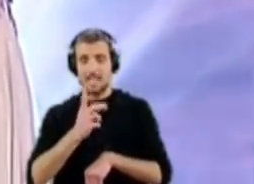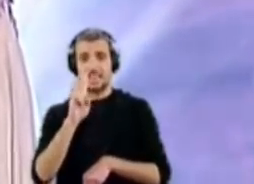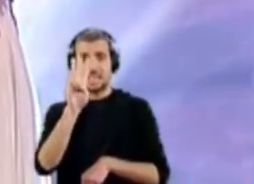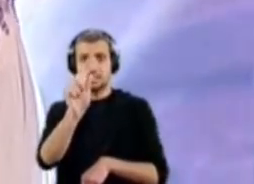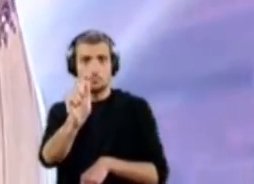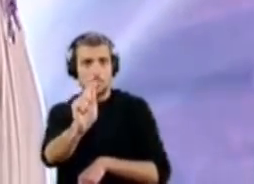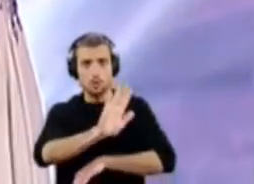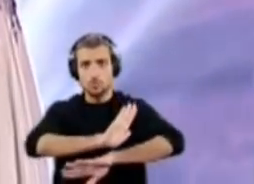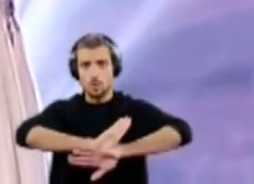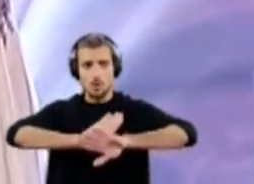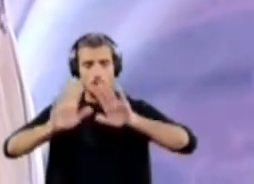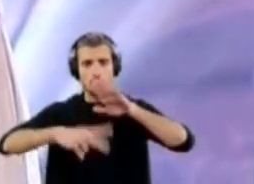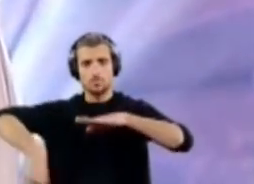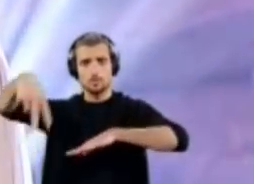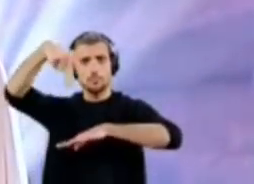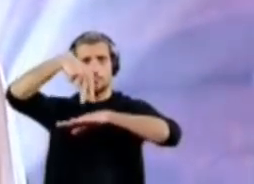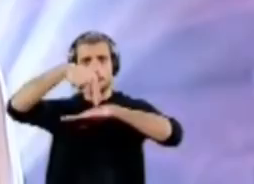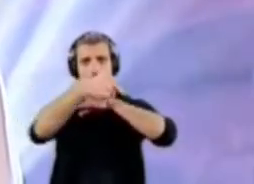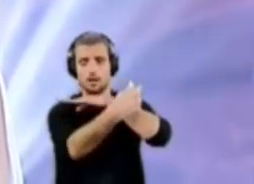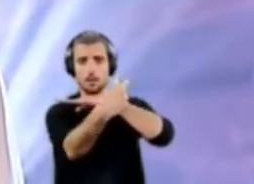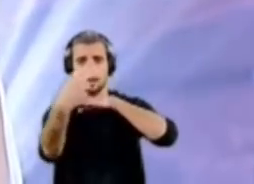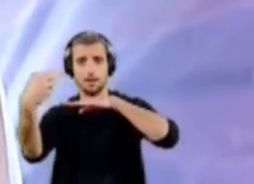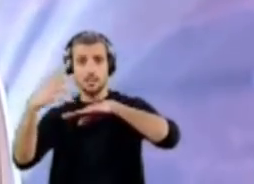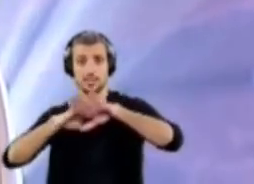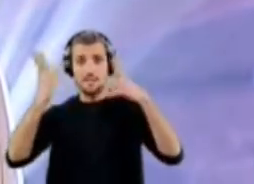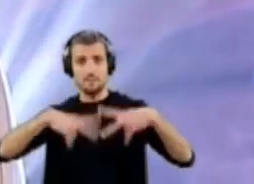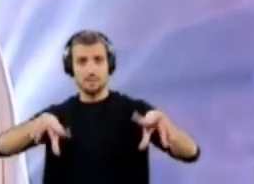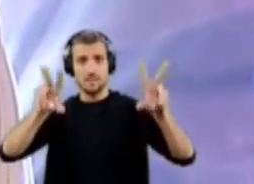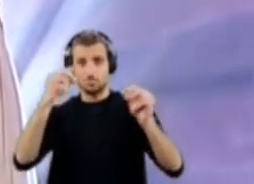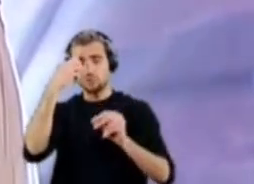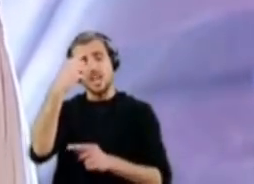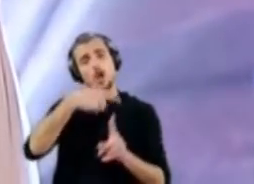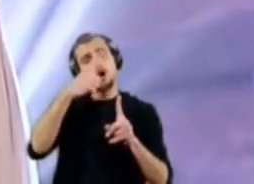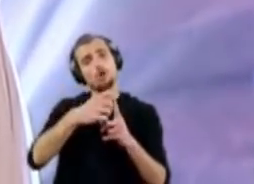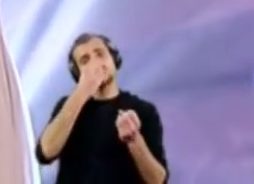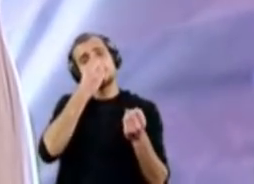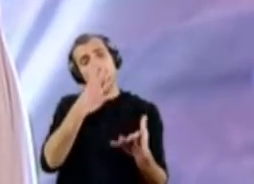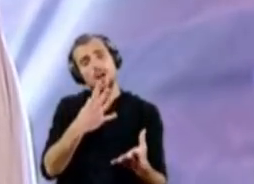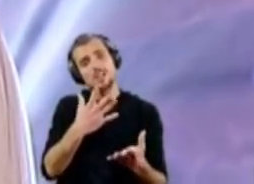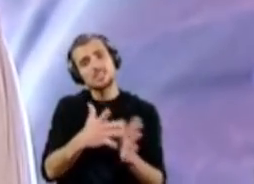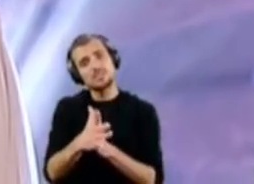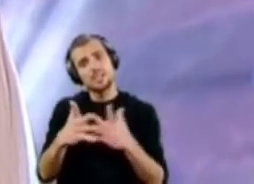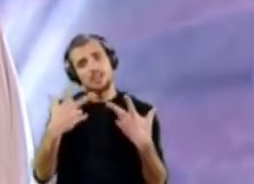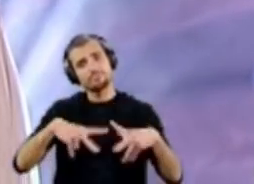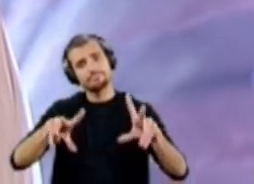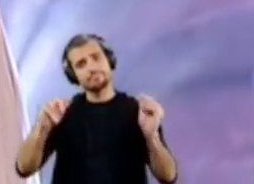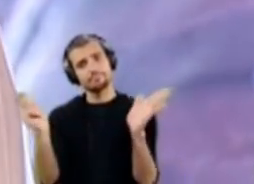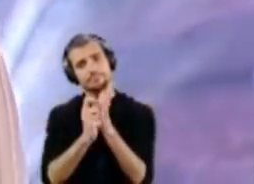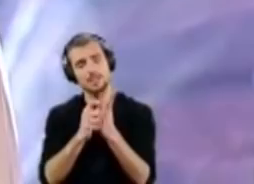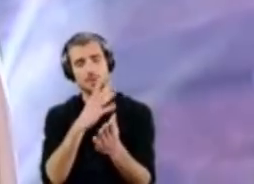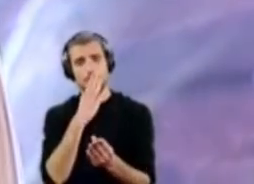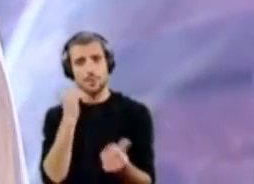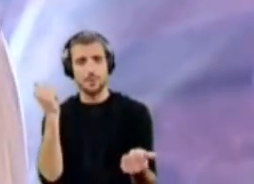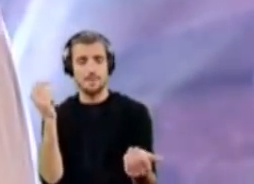hecho realidad aquí sobre este escenario. Pero como todo en la vida, las cosas buenas duran poquito. Tan solo digo 3 minutos, pero